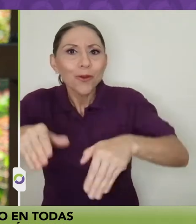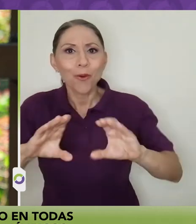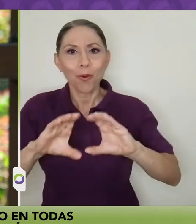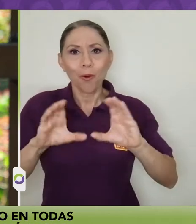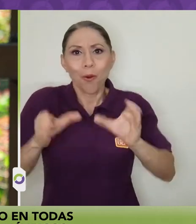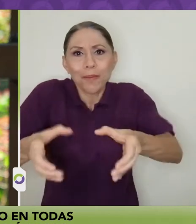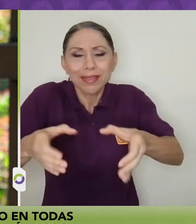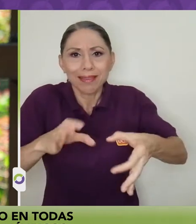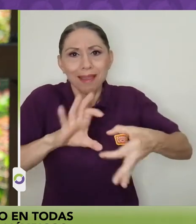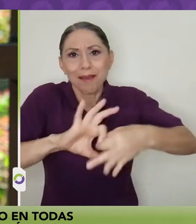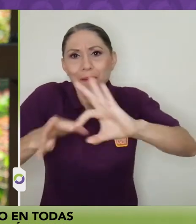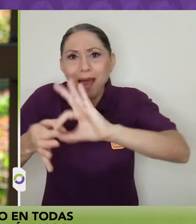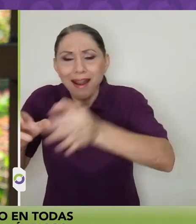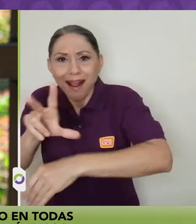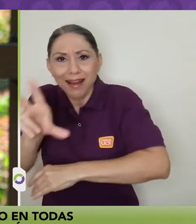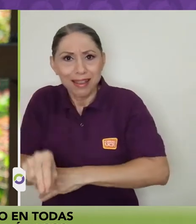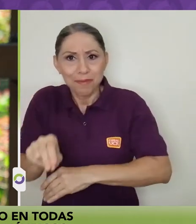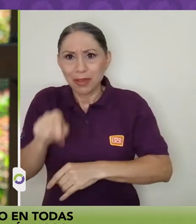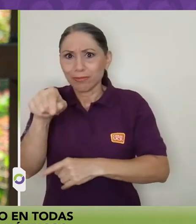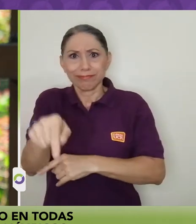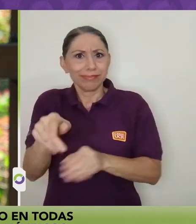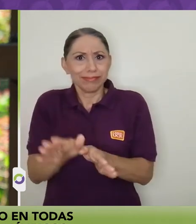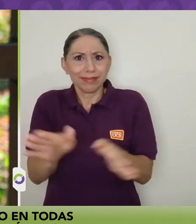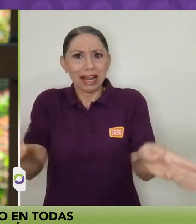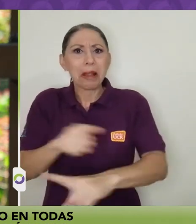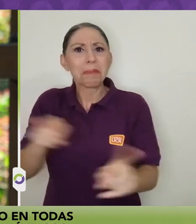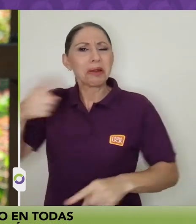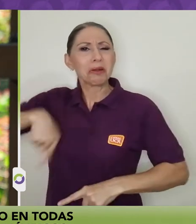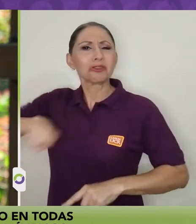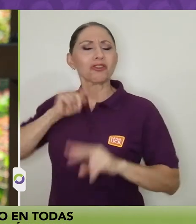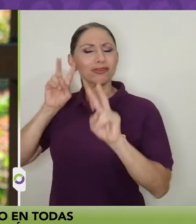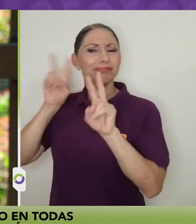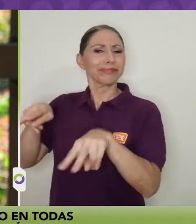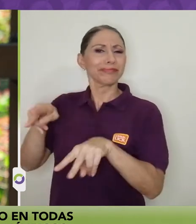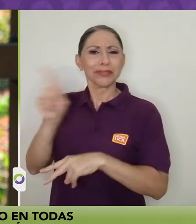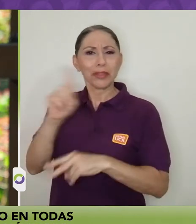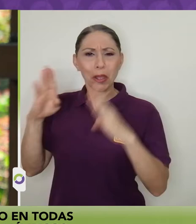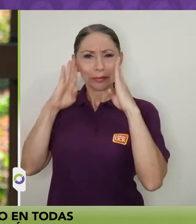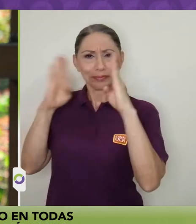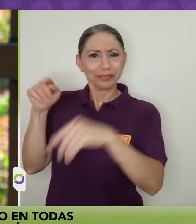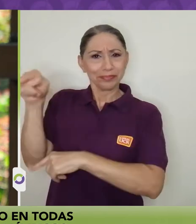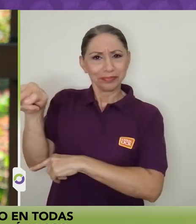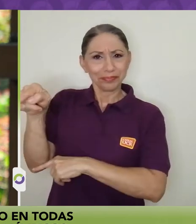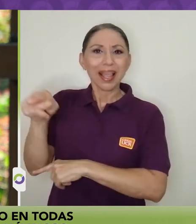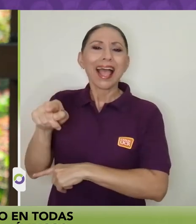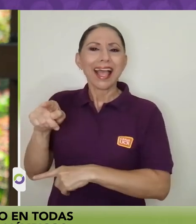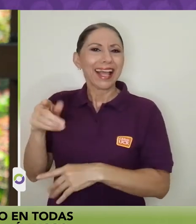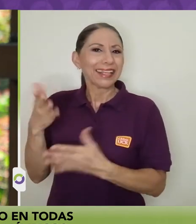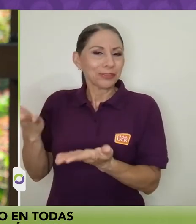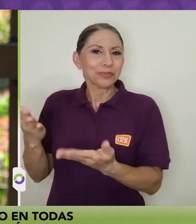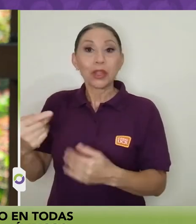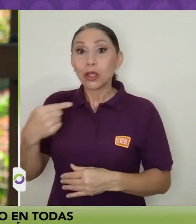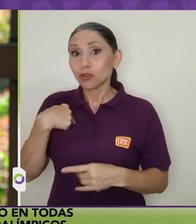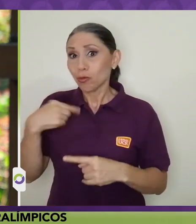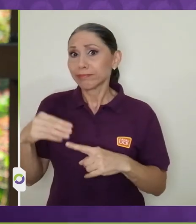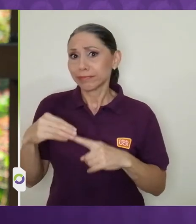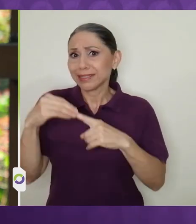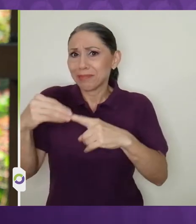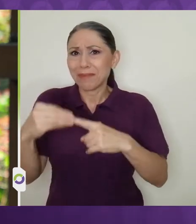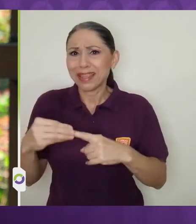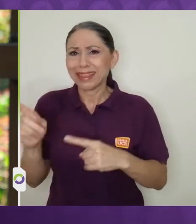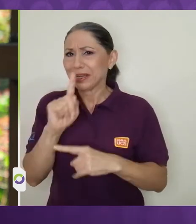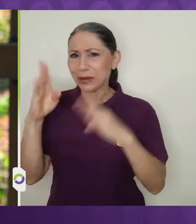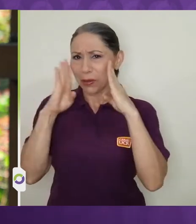comité paralímpico, el movimiento en general, pero nosotros nunca le dimos tanta bola como a todo eso, y